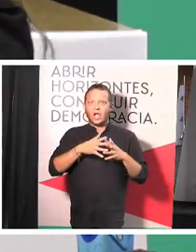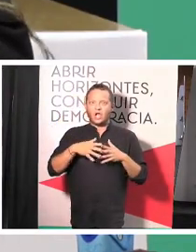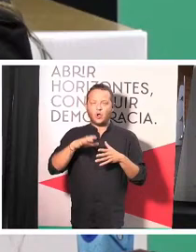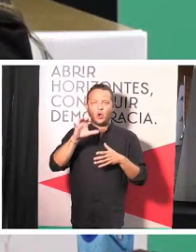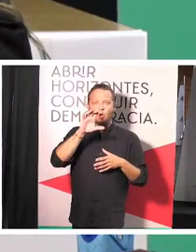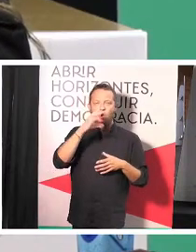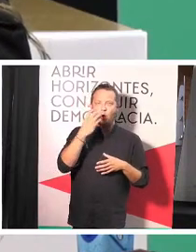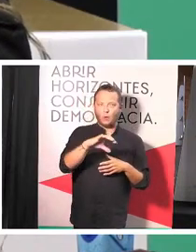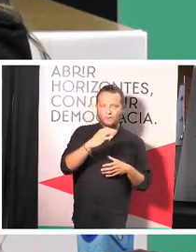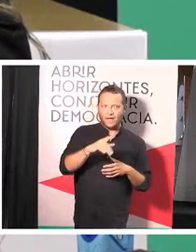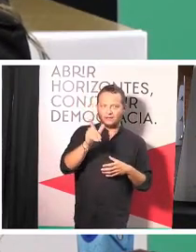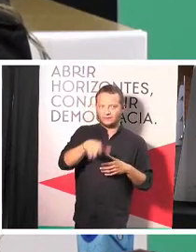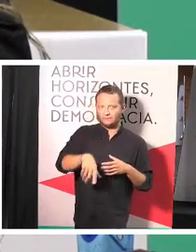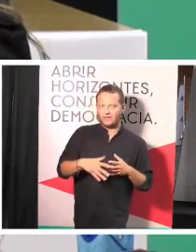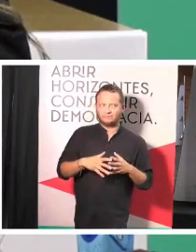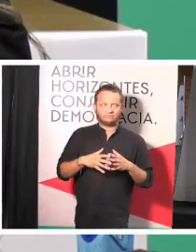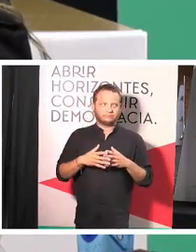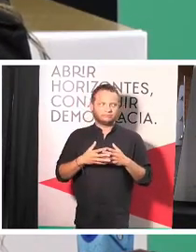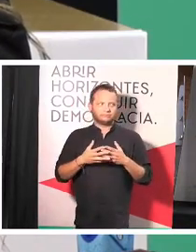Colombia, etcétera, ¿no?